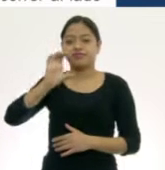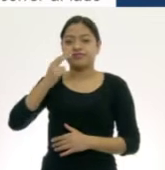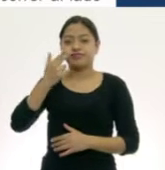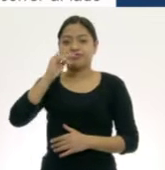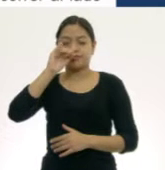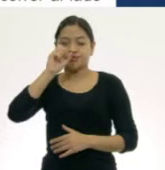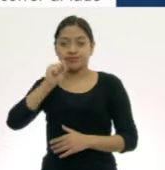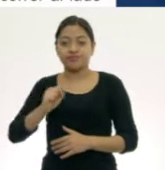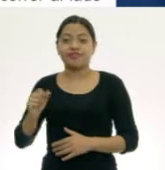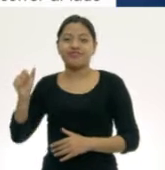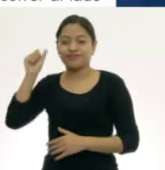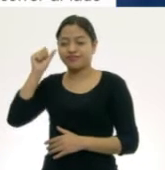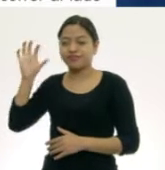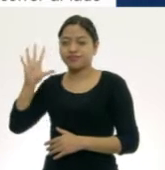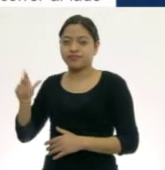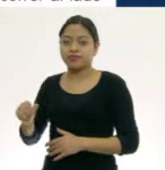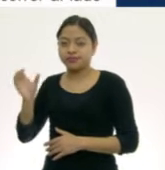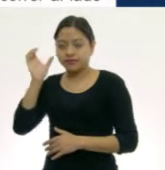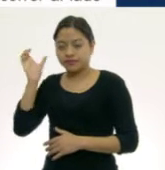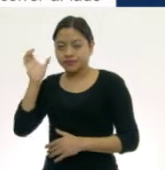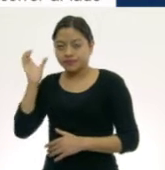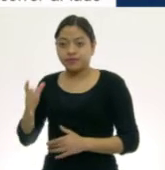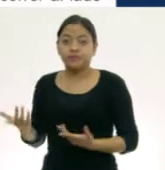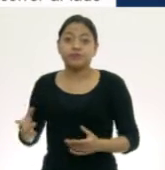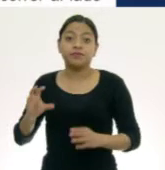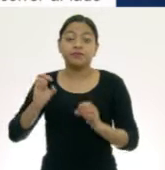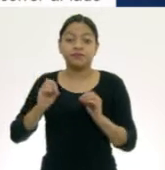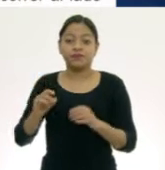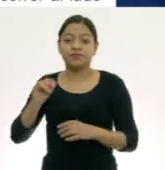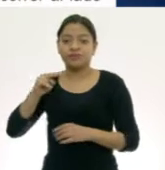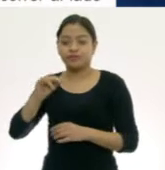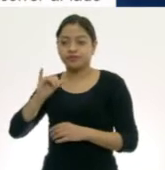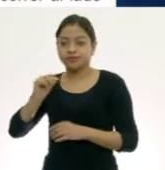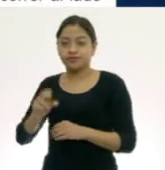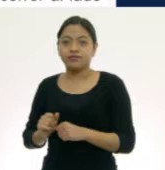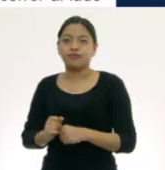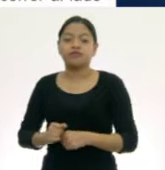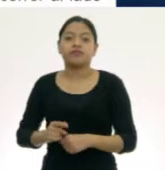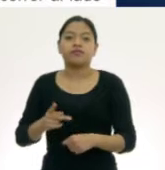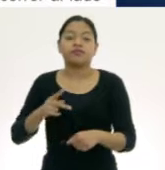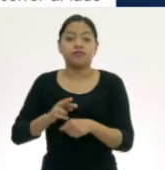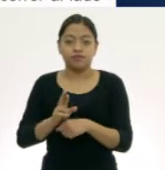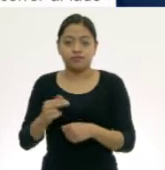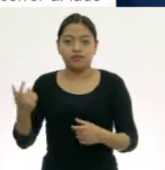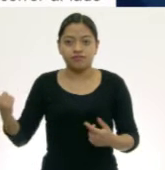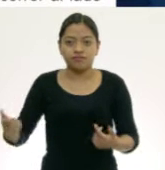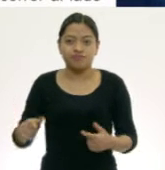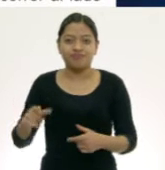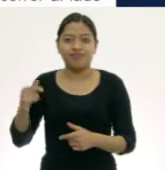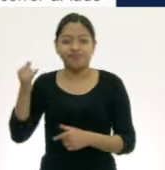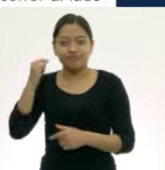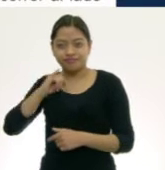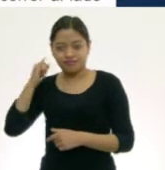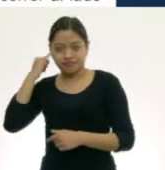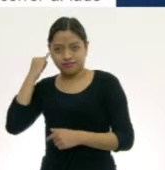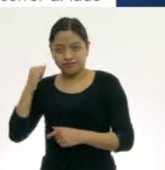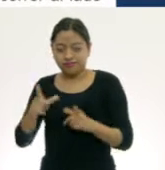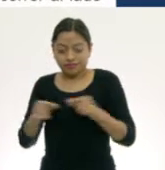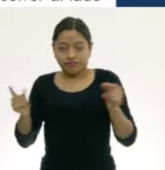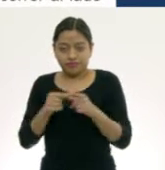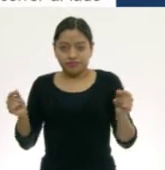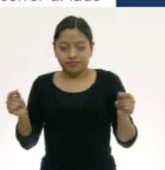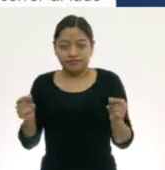traídos de China, de cuadrados de la India, de caimitos del Perú, de nísperos de Japón, de mangos